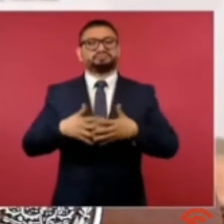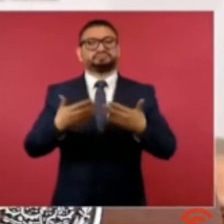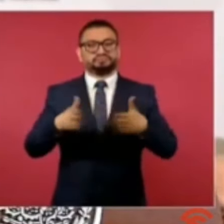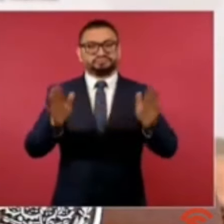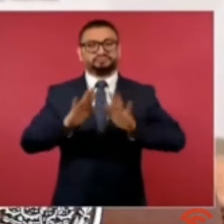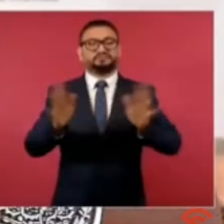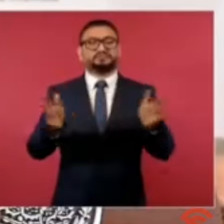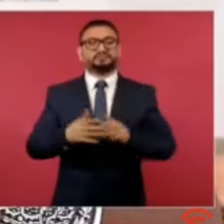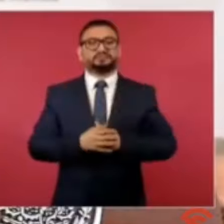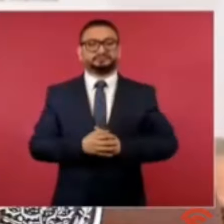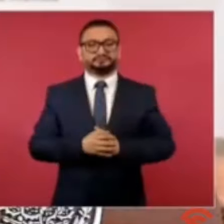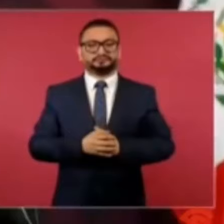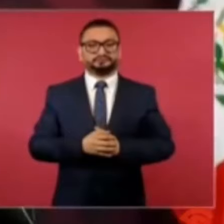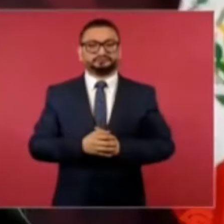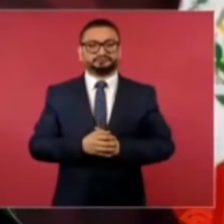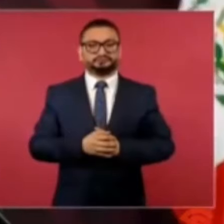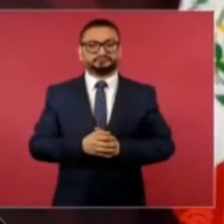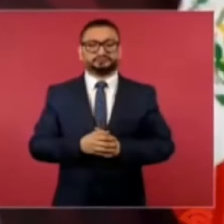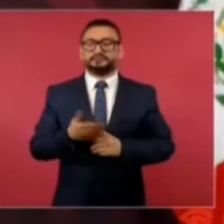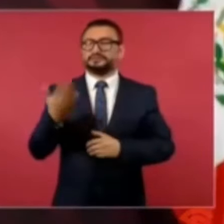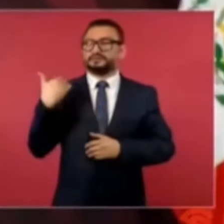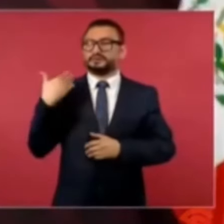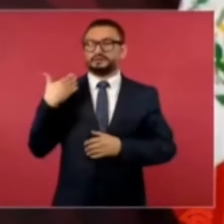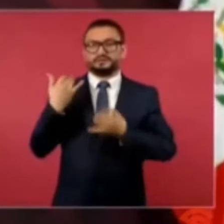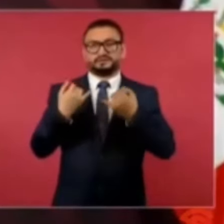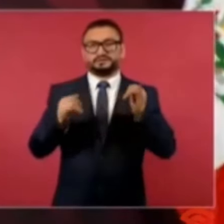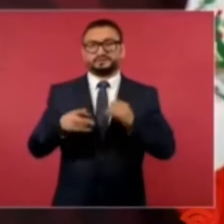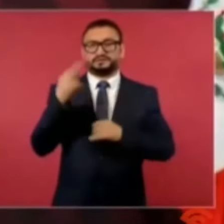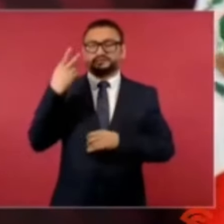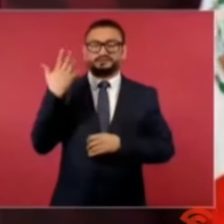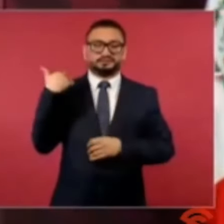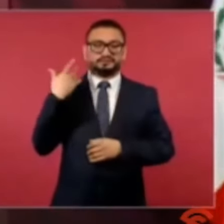tiene lo inauguramos apenas en diciembre